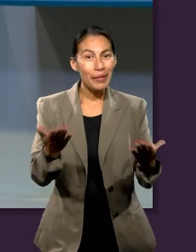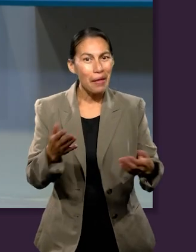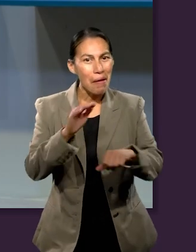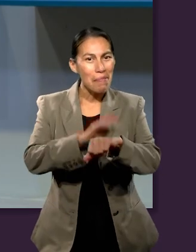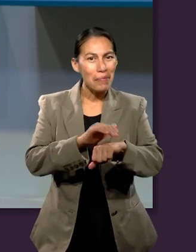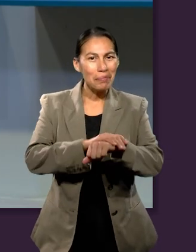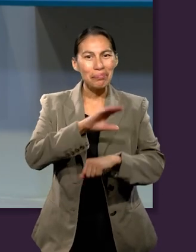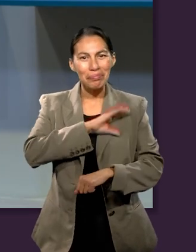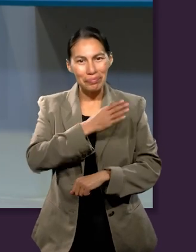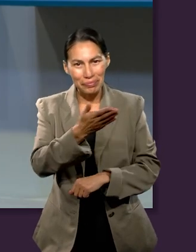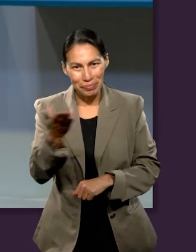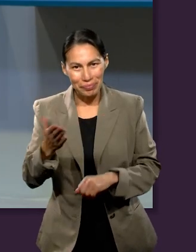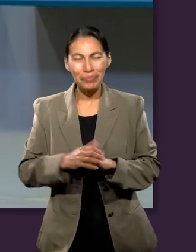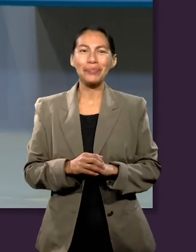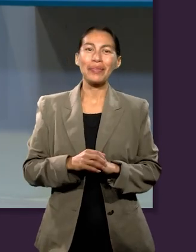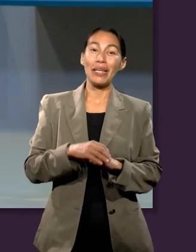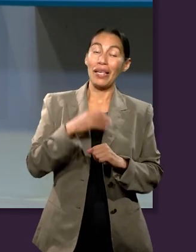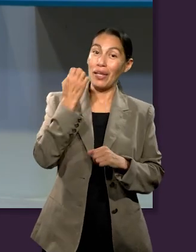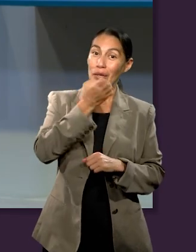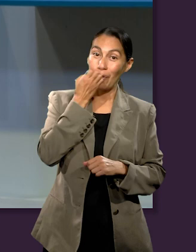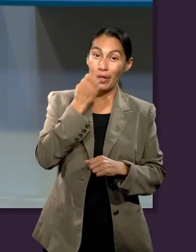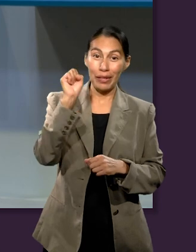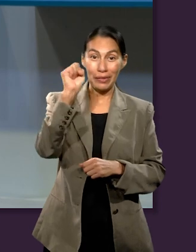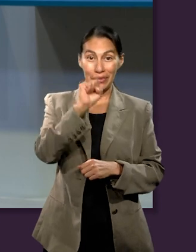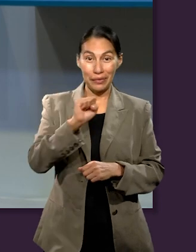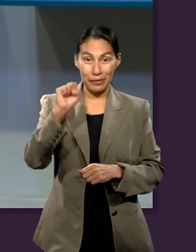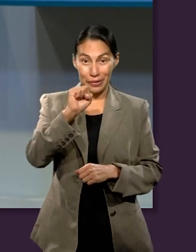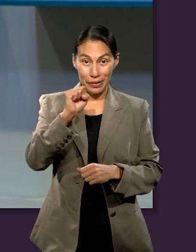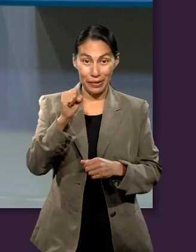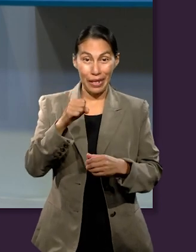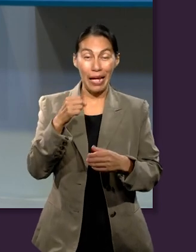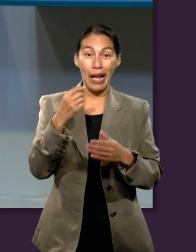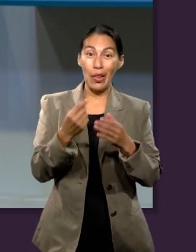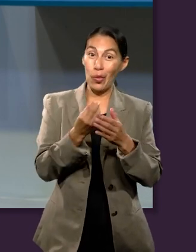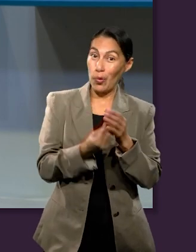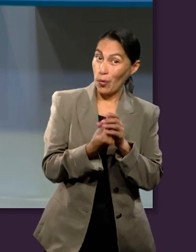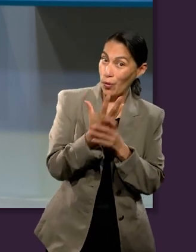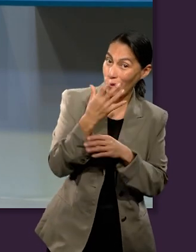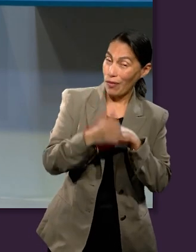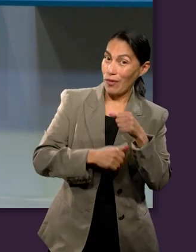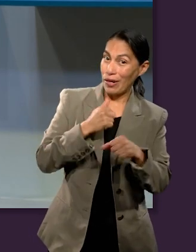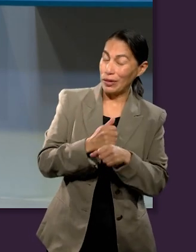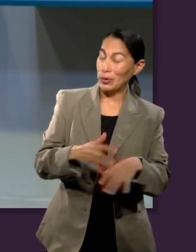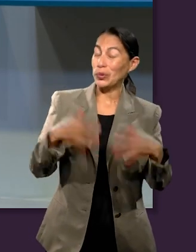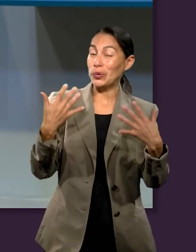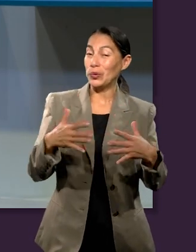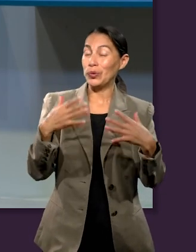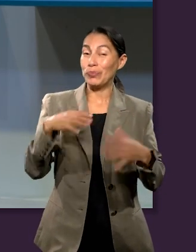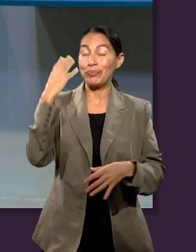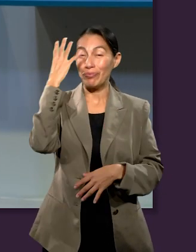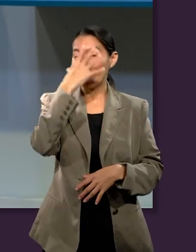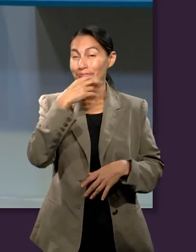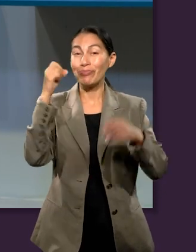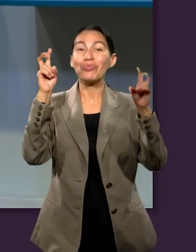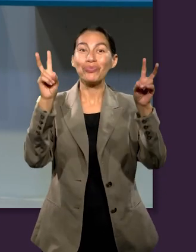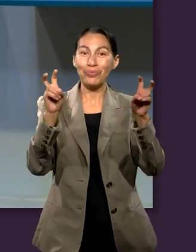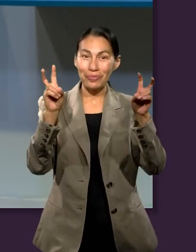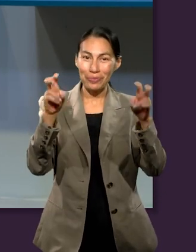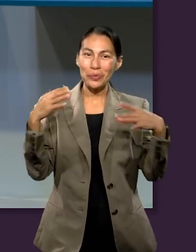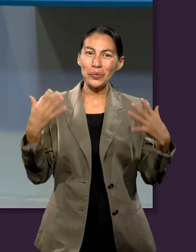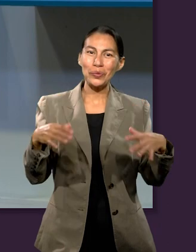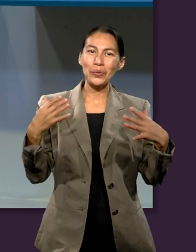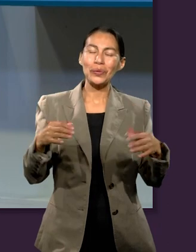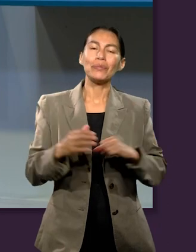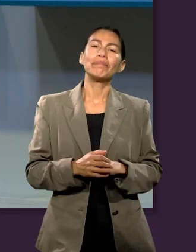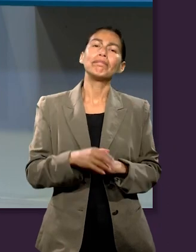apresados amigos hermanos Con qué recibimiento la lección de escuelas sabática nos da el inicio de este año